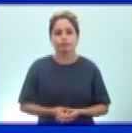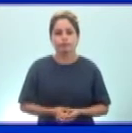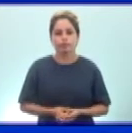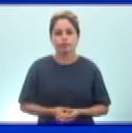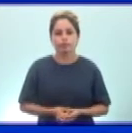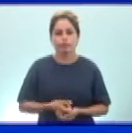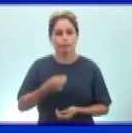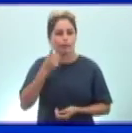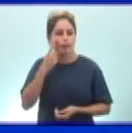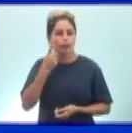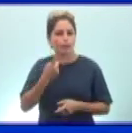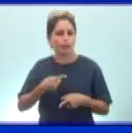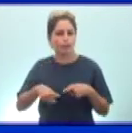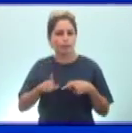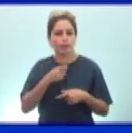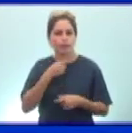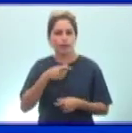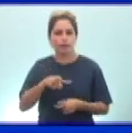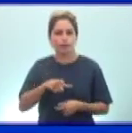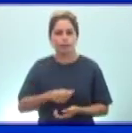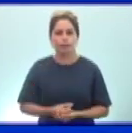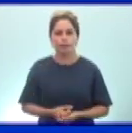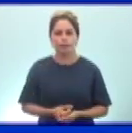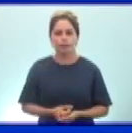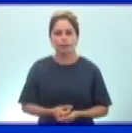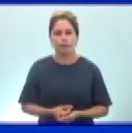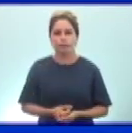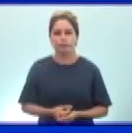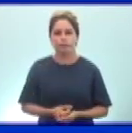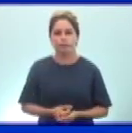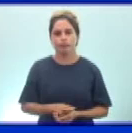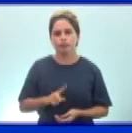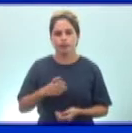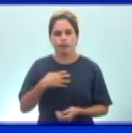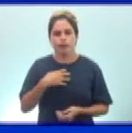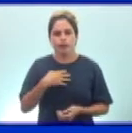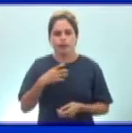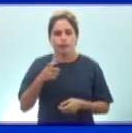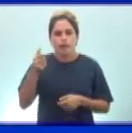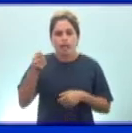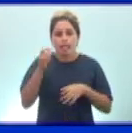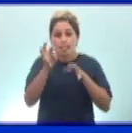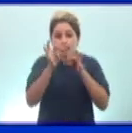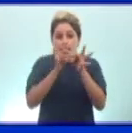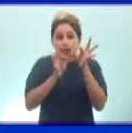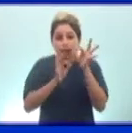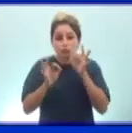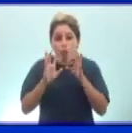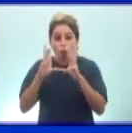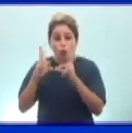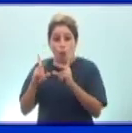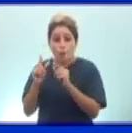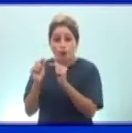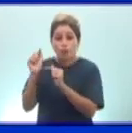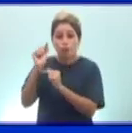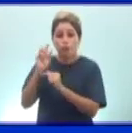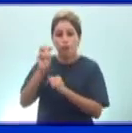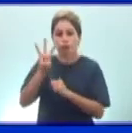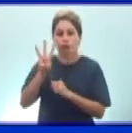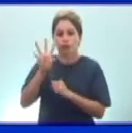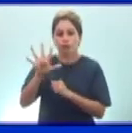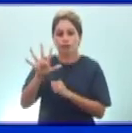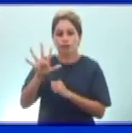Veamos un ejemplo. Digamos que tenemos el átomo de bromo, su número atómico es 35. Aquí estamos hablando de